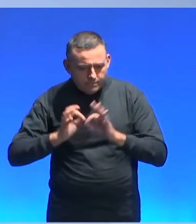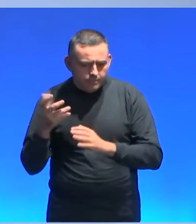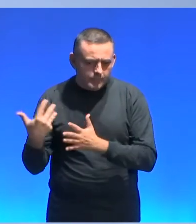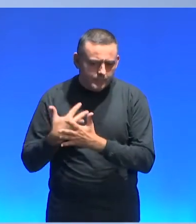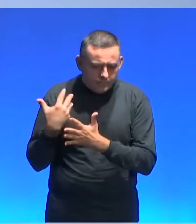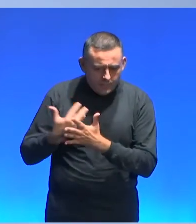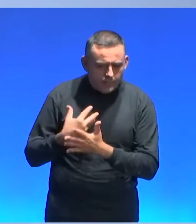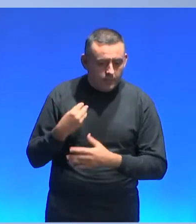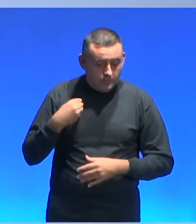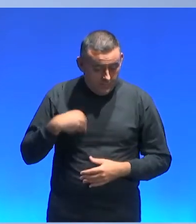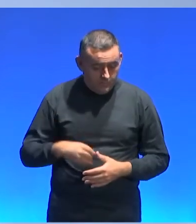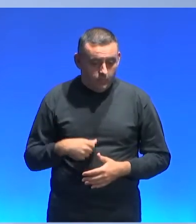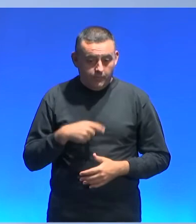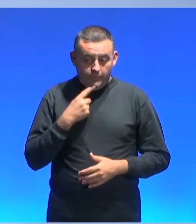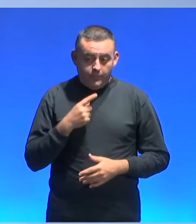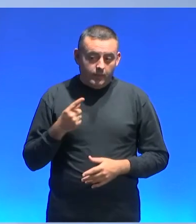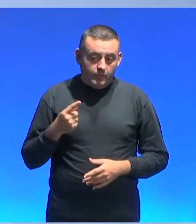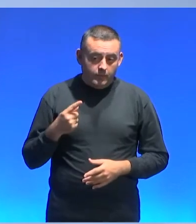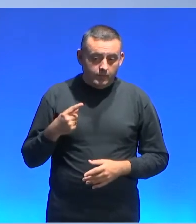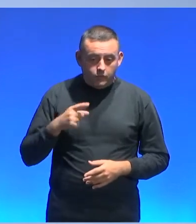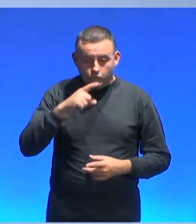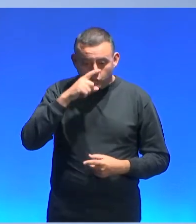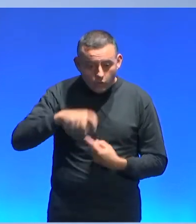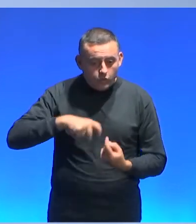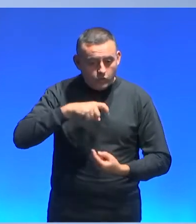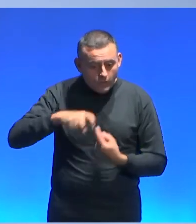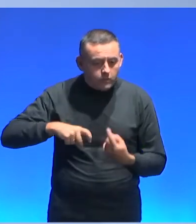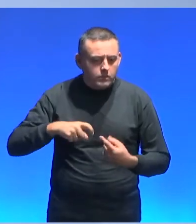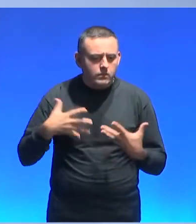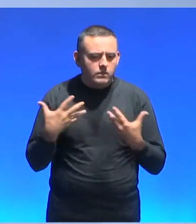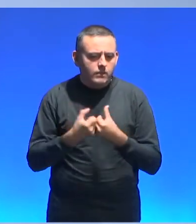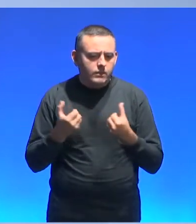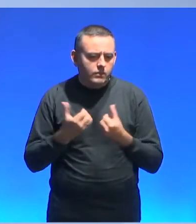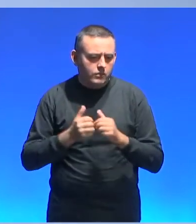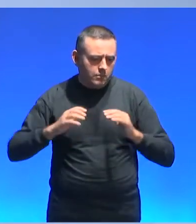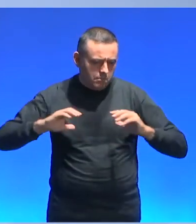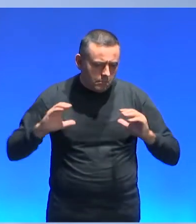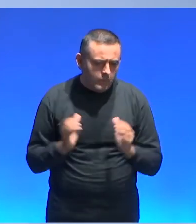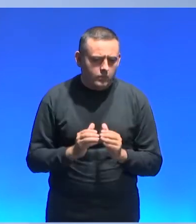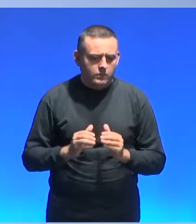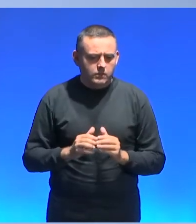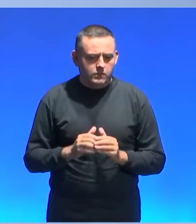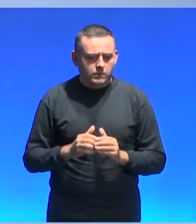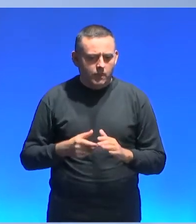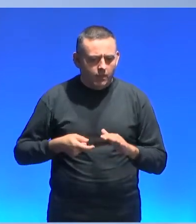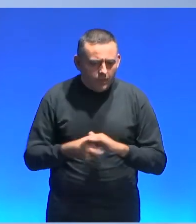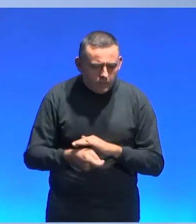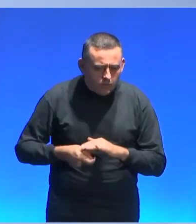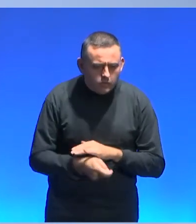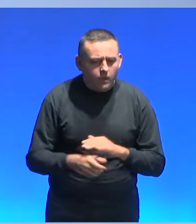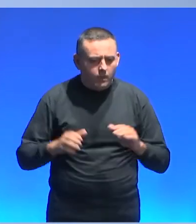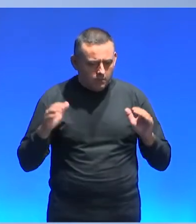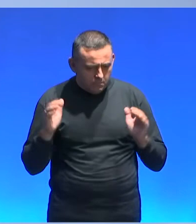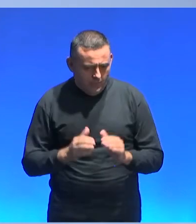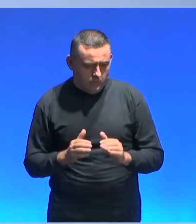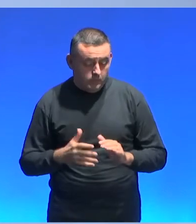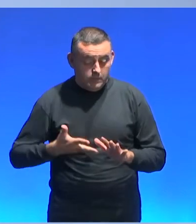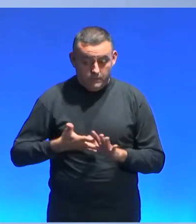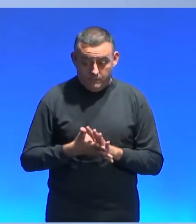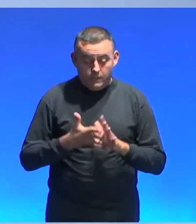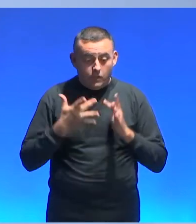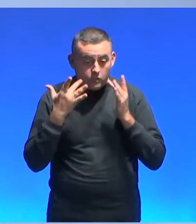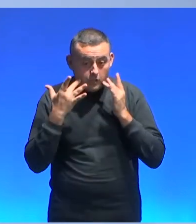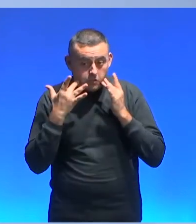de accidentes de tránsito, hay un poco menos de delitos. Que no significa que estamos